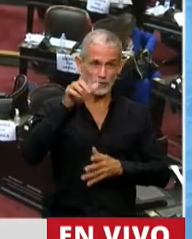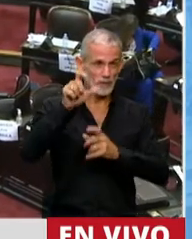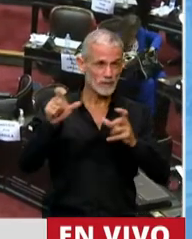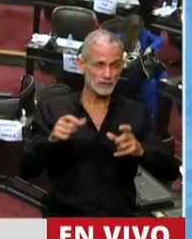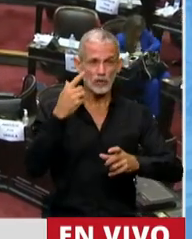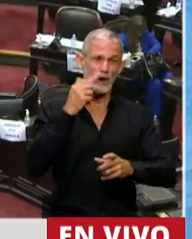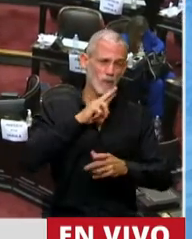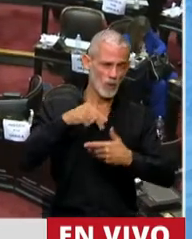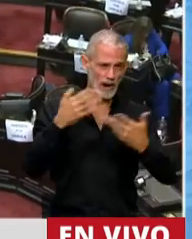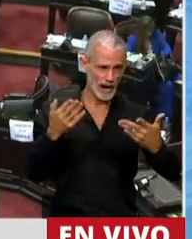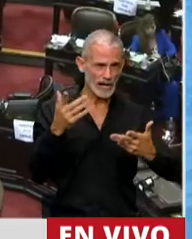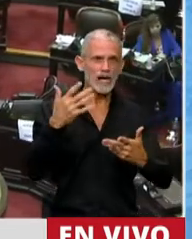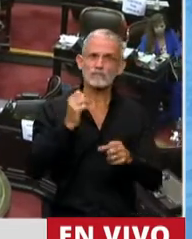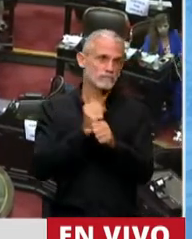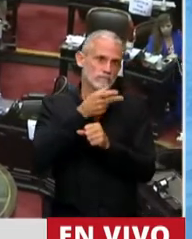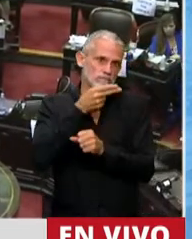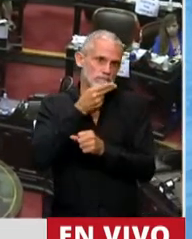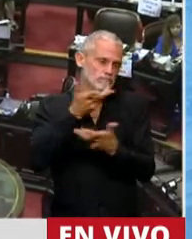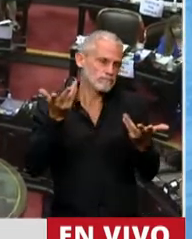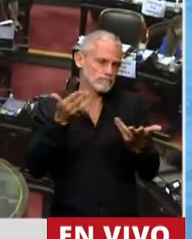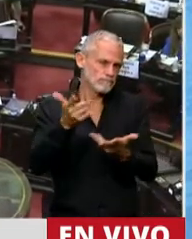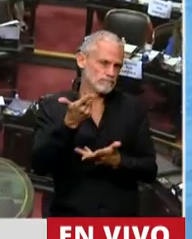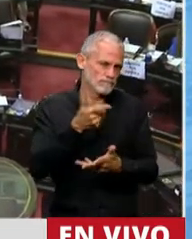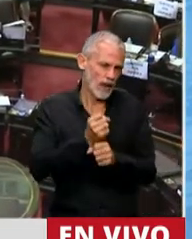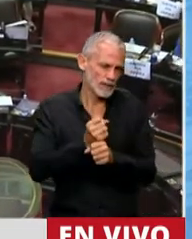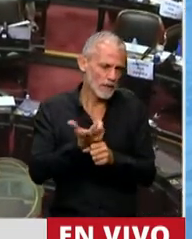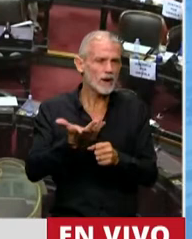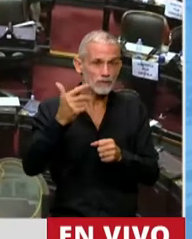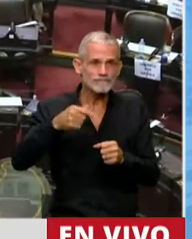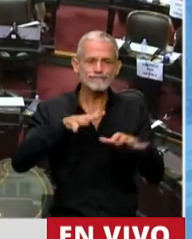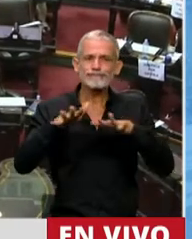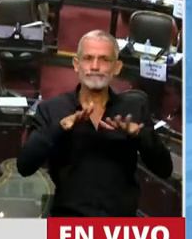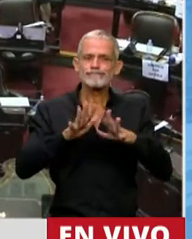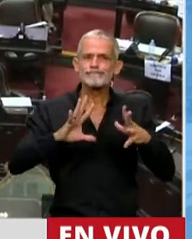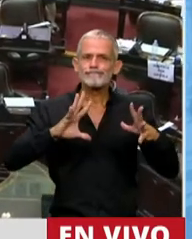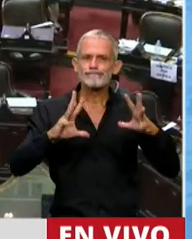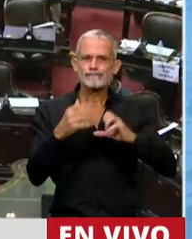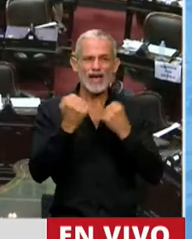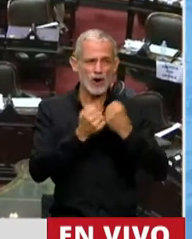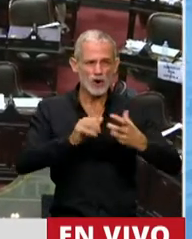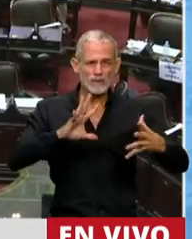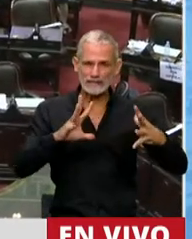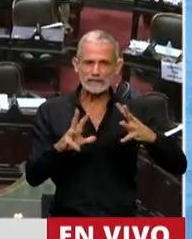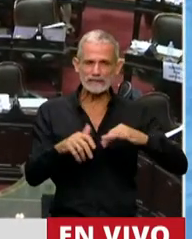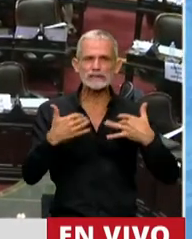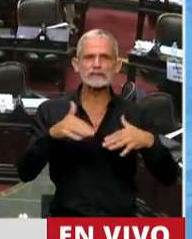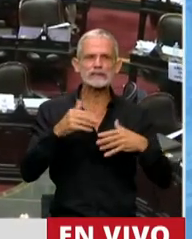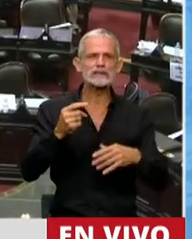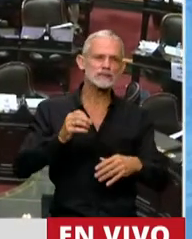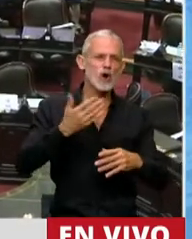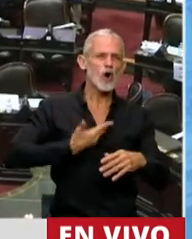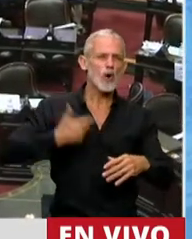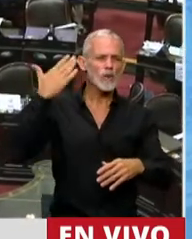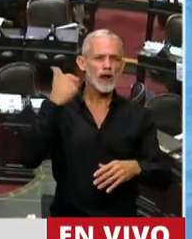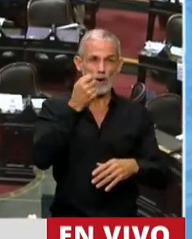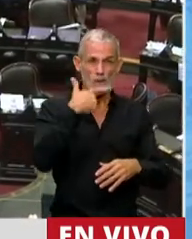argentinas se encuentran sin trabajo. Está claro que en esta situación de crisis económica generada durante el gobierno